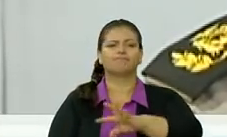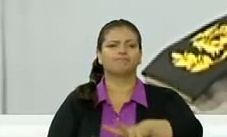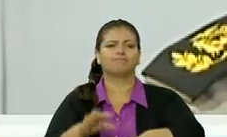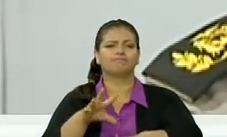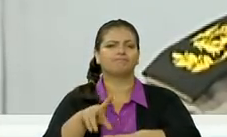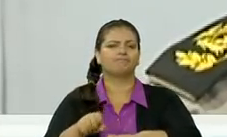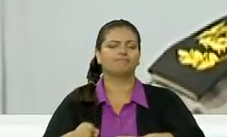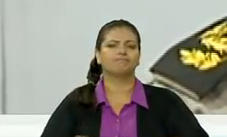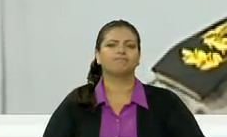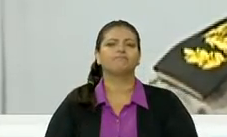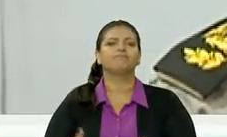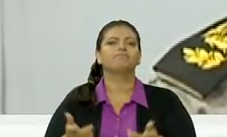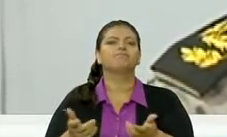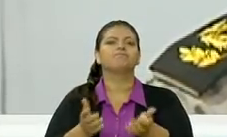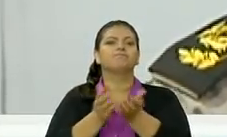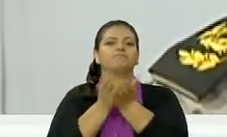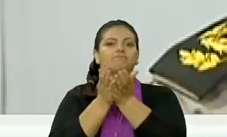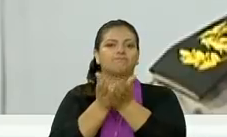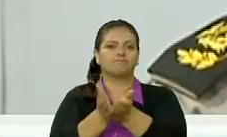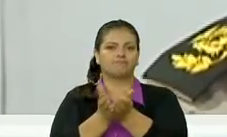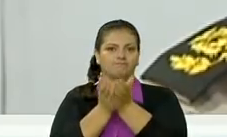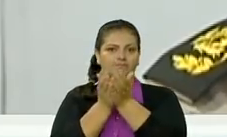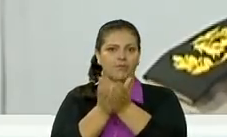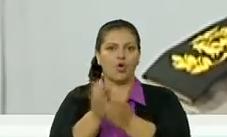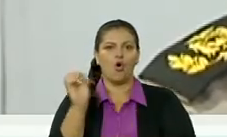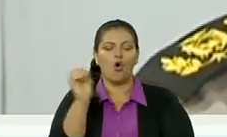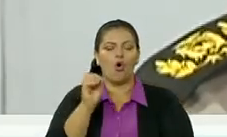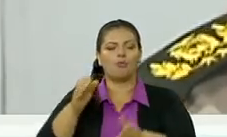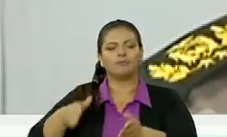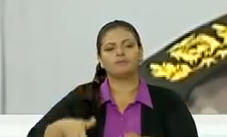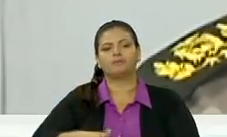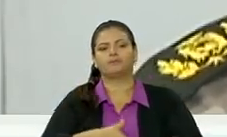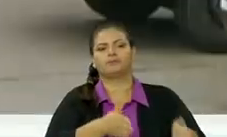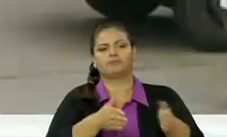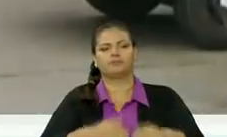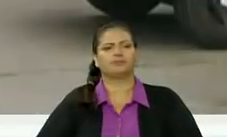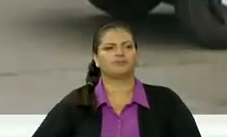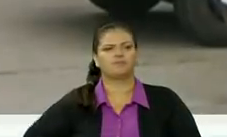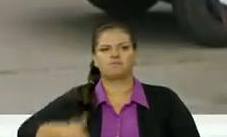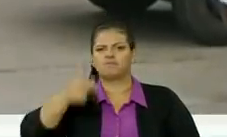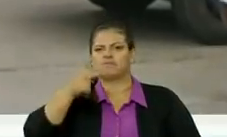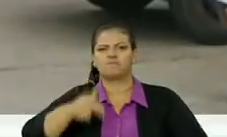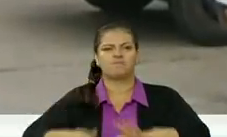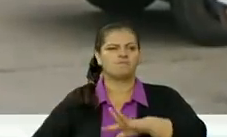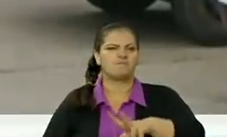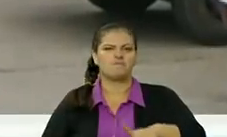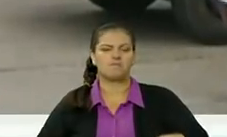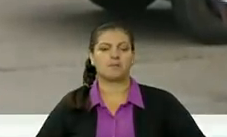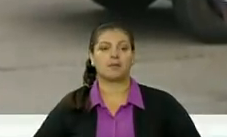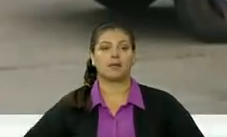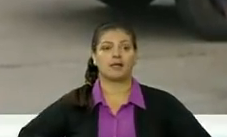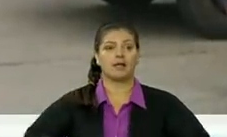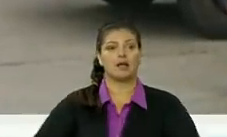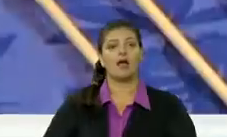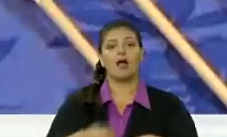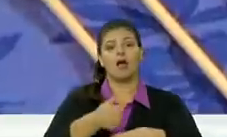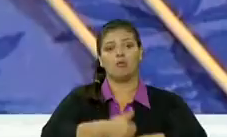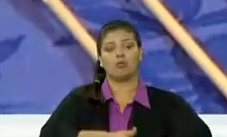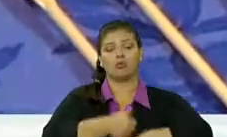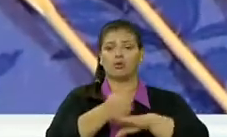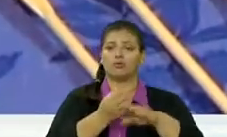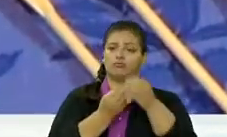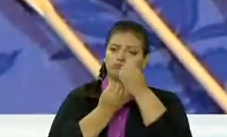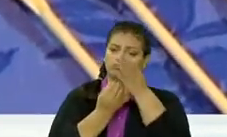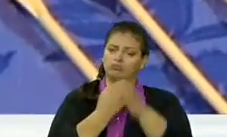en el alta mar y en las carreteras con producto del mar. Solicitan también las autoridades policiales,